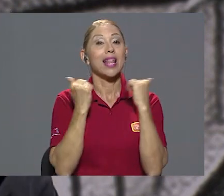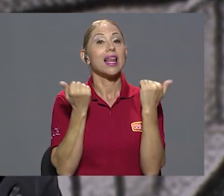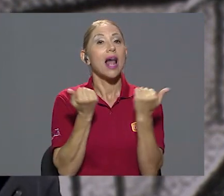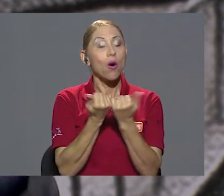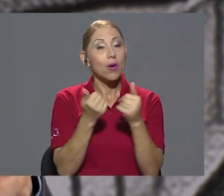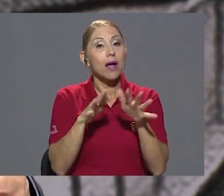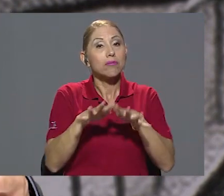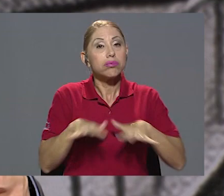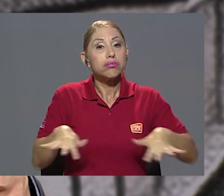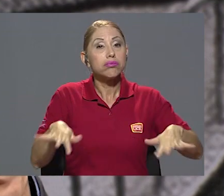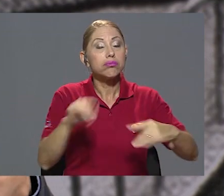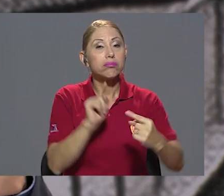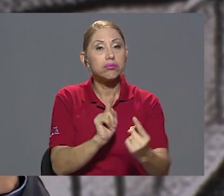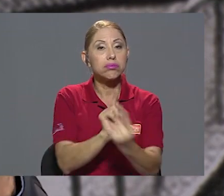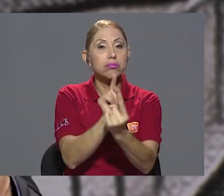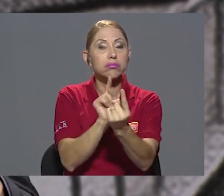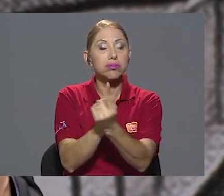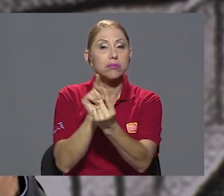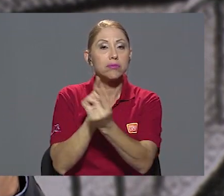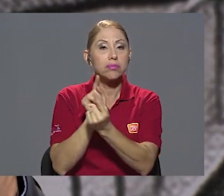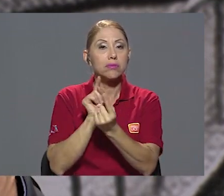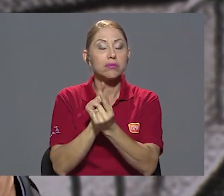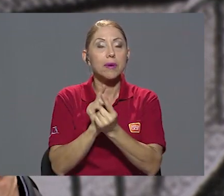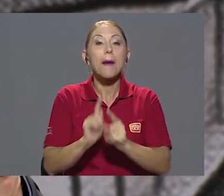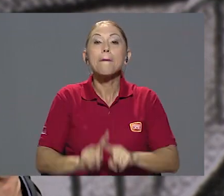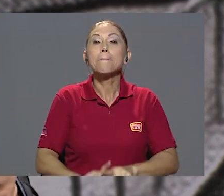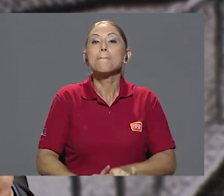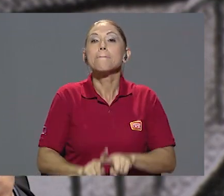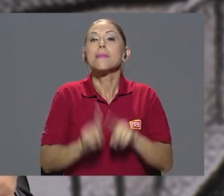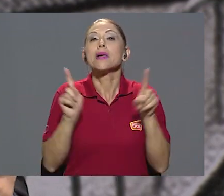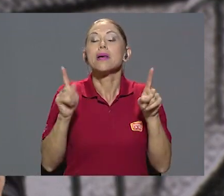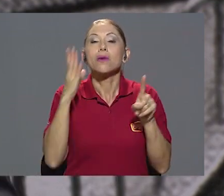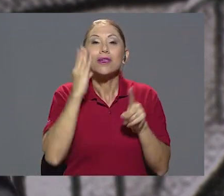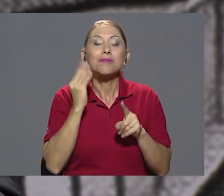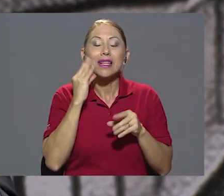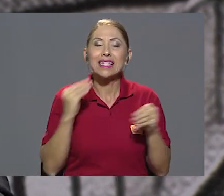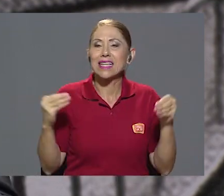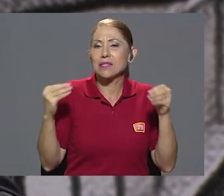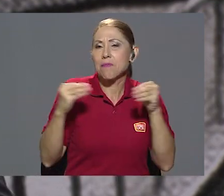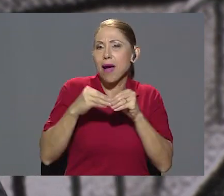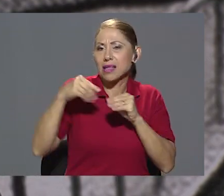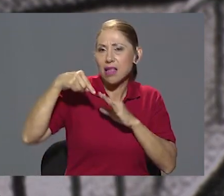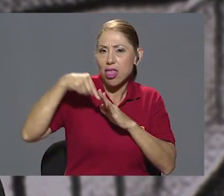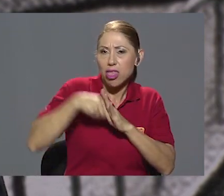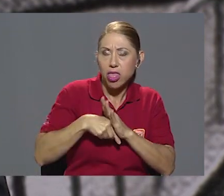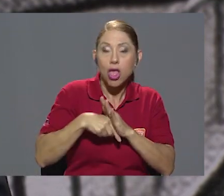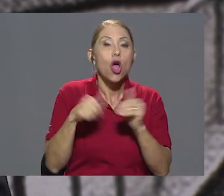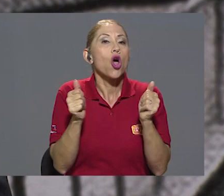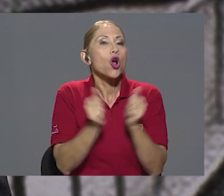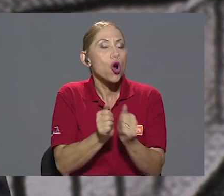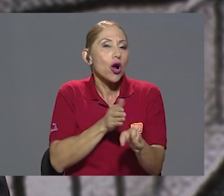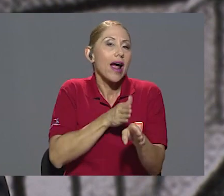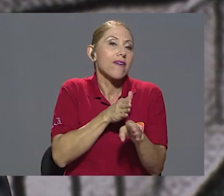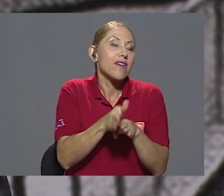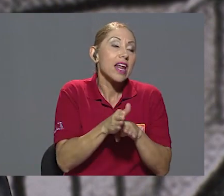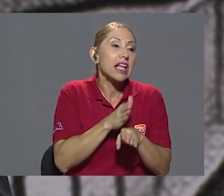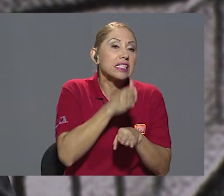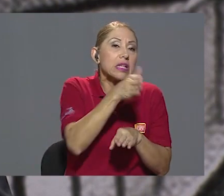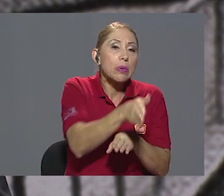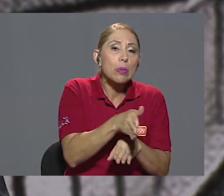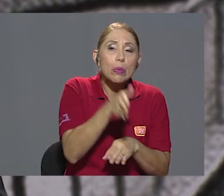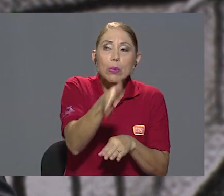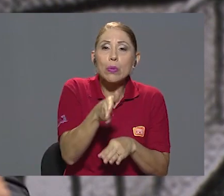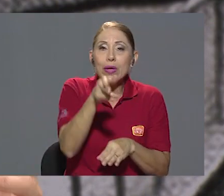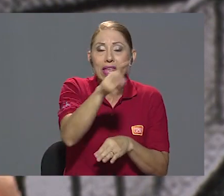espacio también de encuentro, pero llevamos las experiencias más allá, a través de carreras itinerantes,